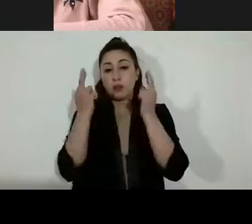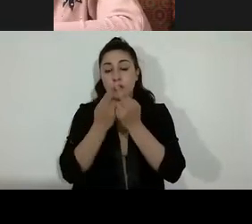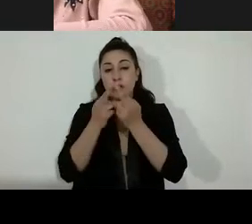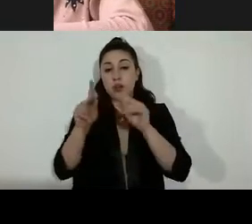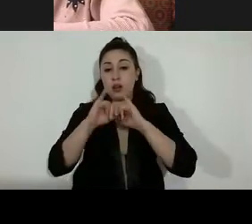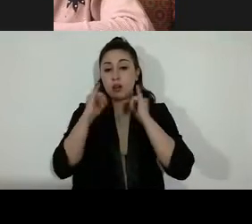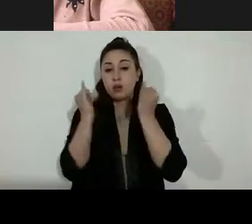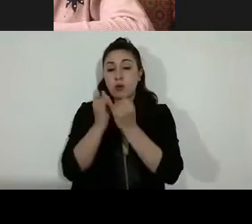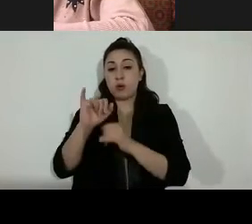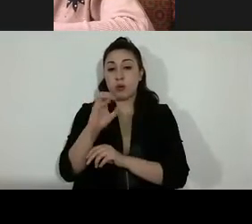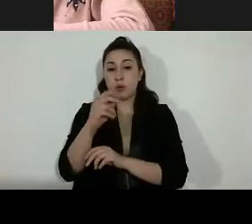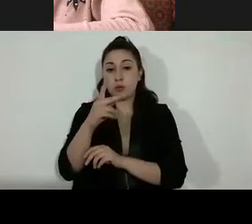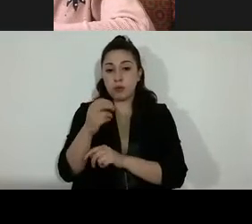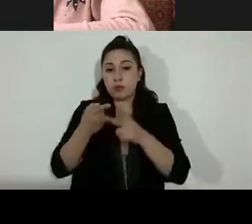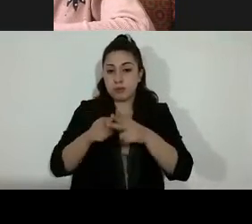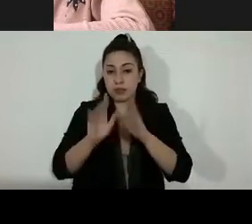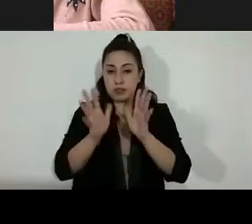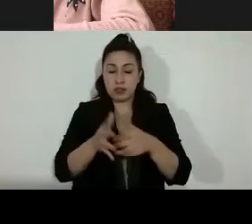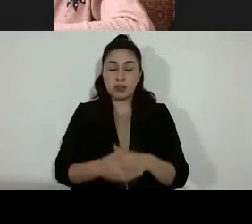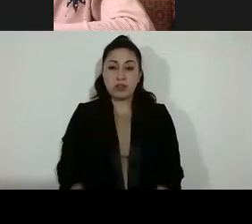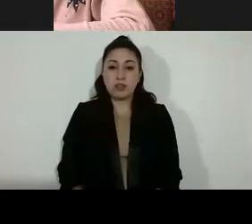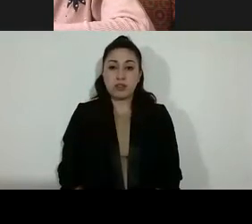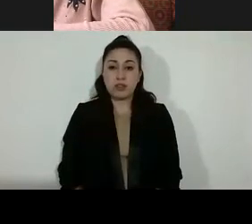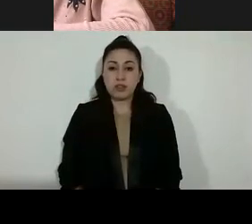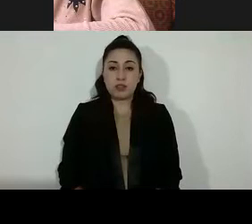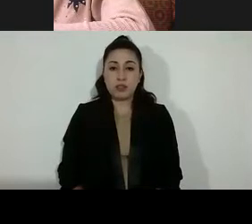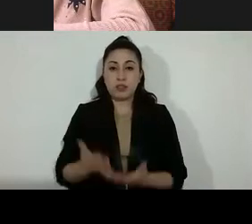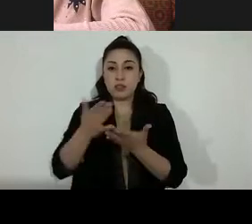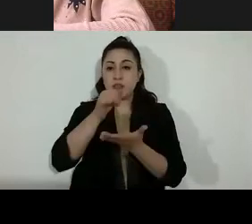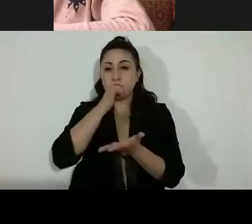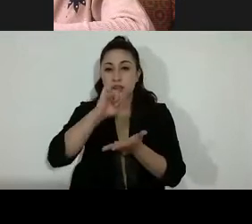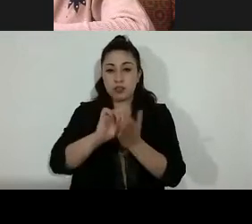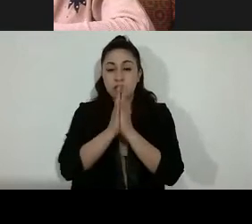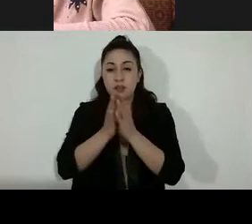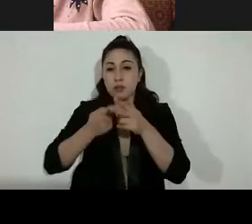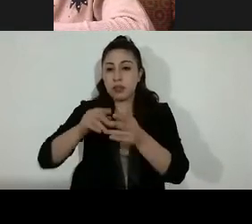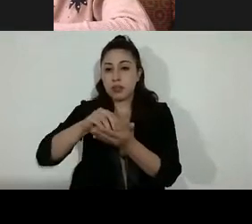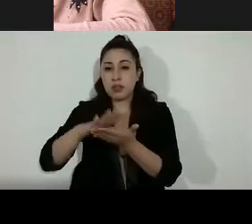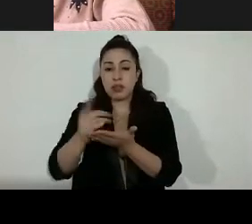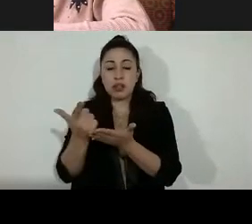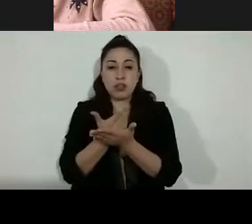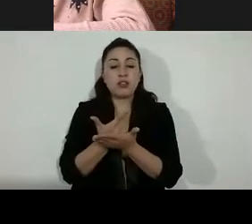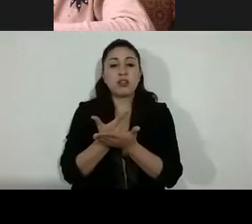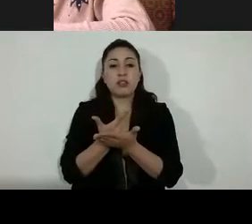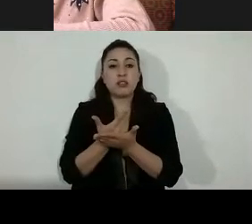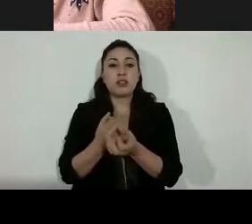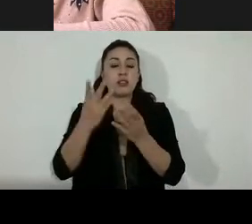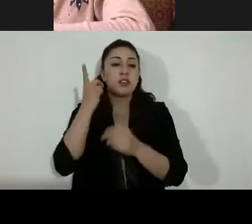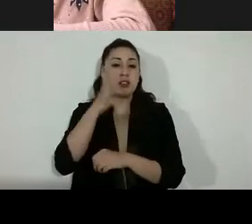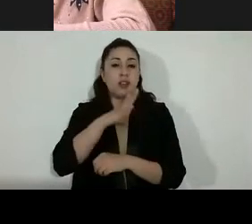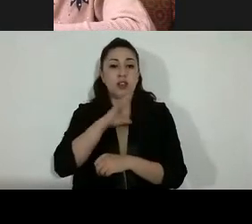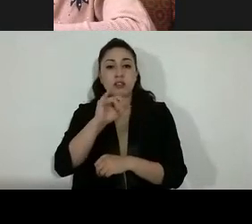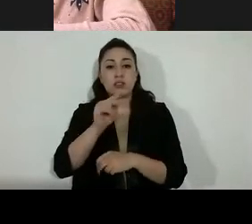Coordinación Política. Secretaria técnica, por favor, le solicito dar lectura a la lista de asistencia y nos informe de la verificación de